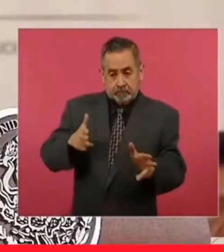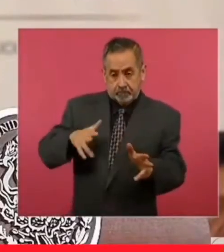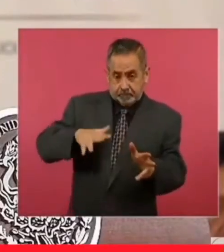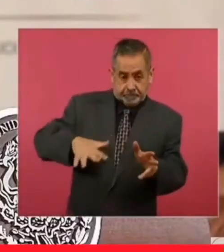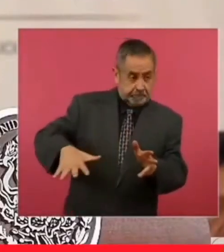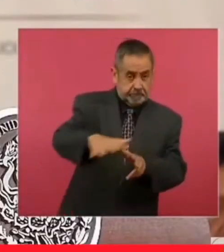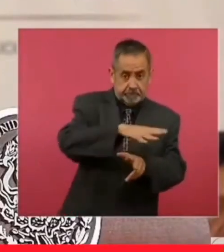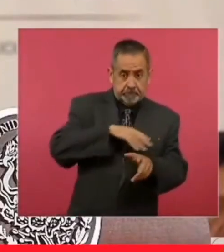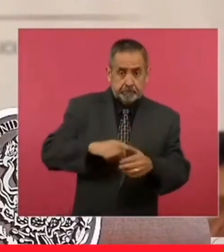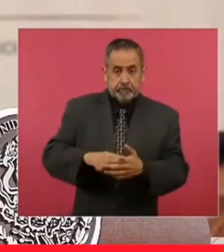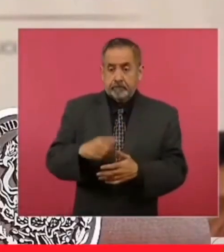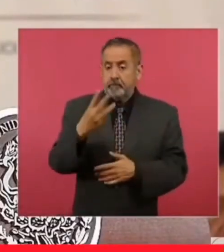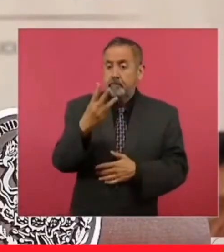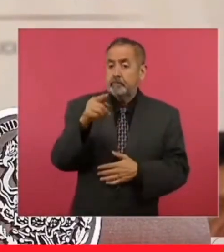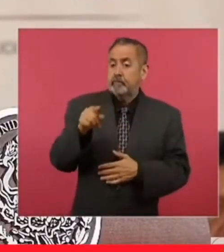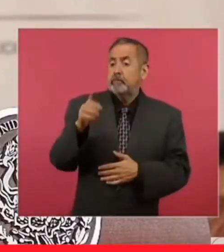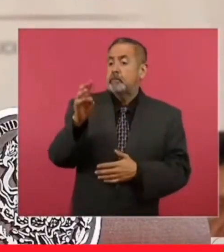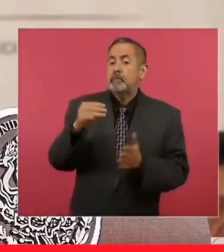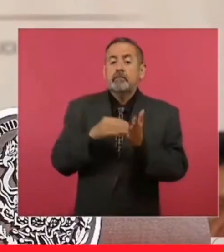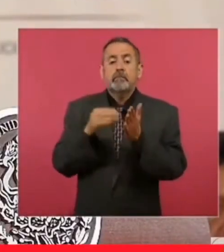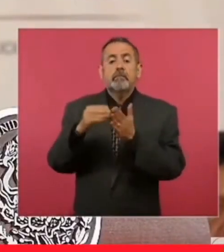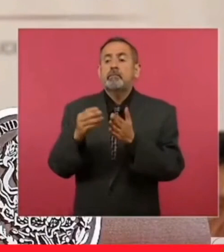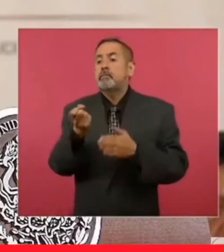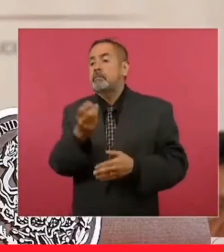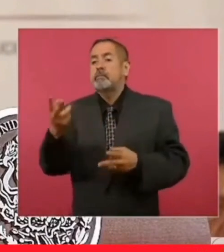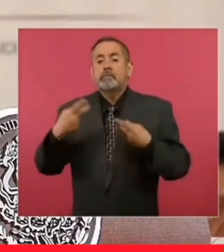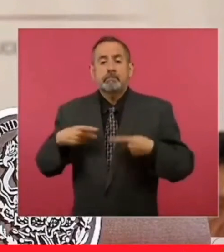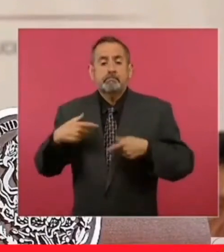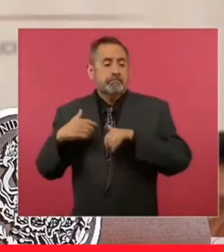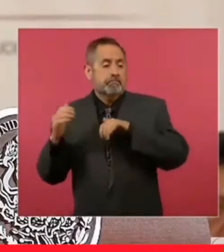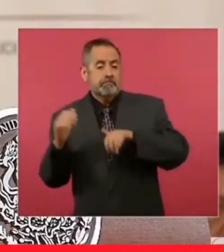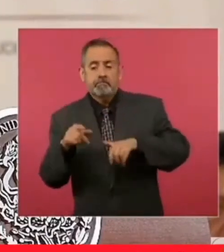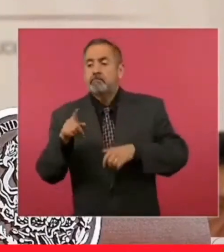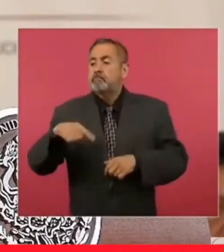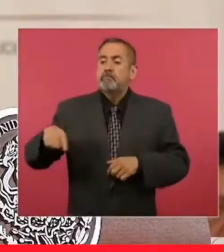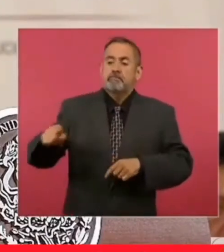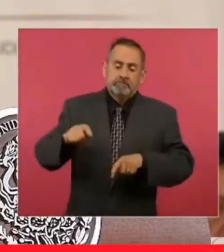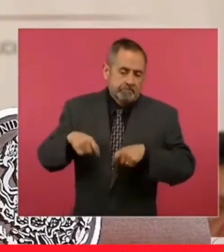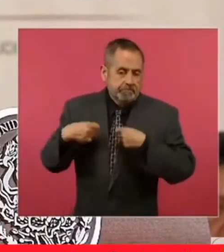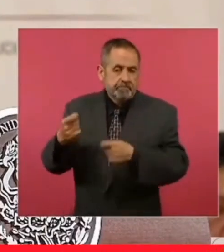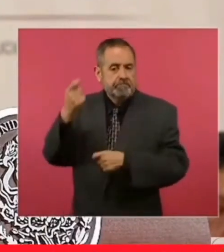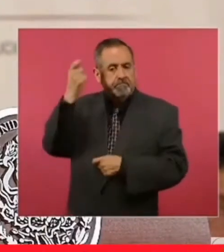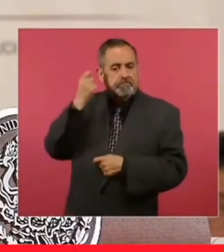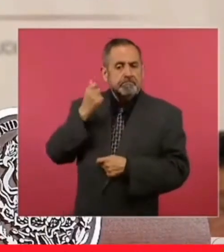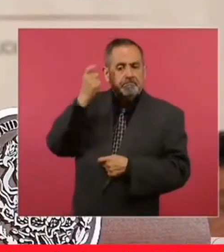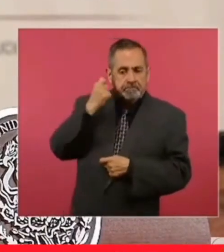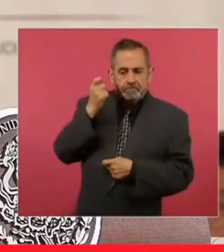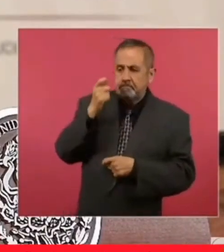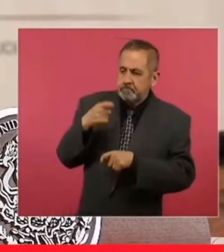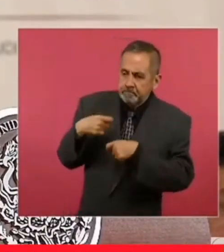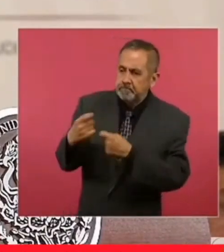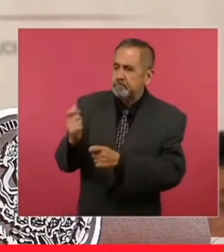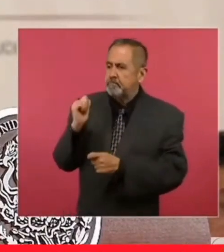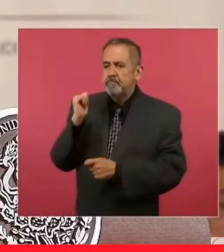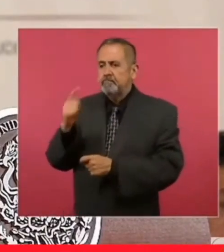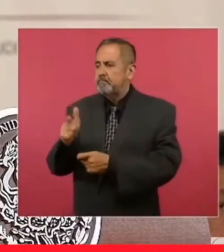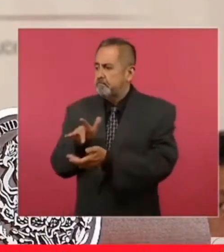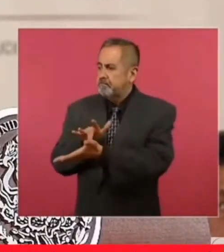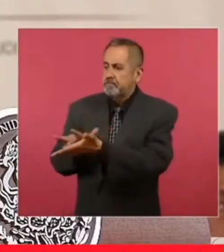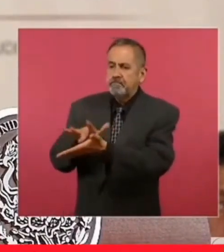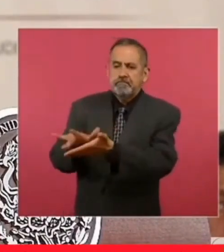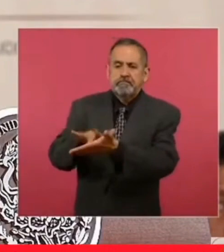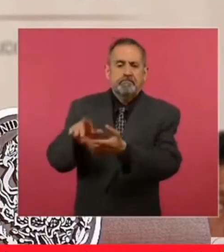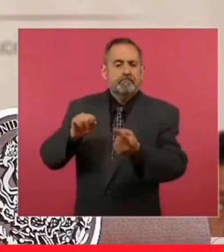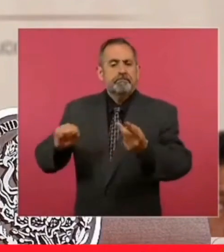tres punto nueve millones de personas reciben ya un programa de bienestar, lo que